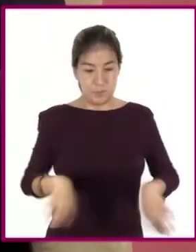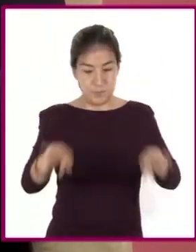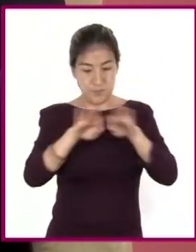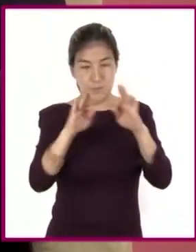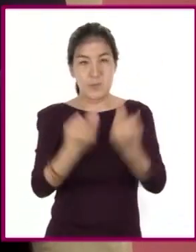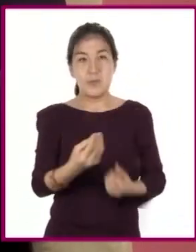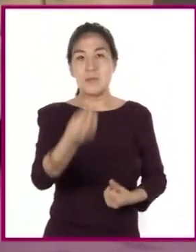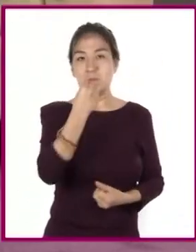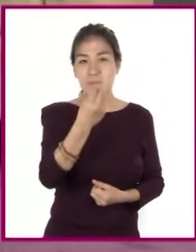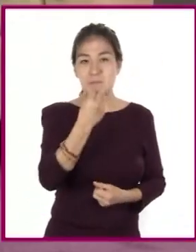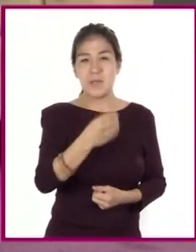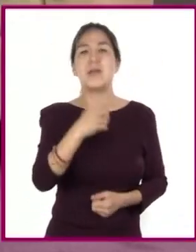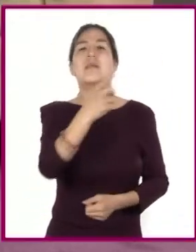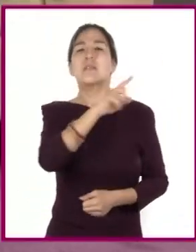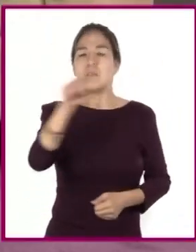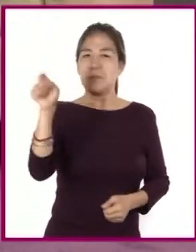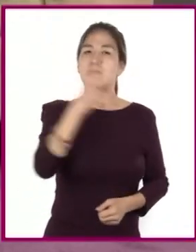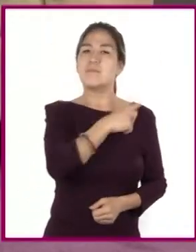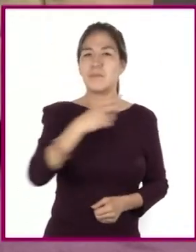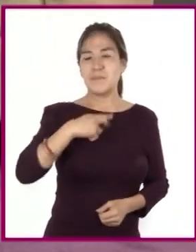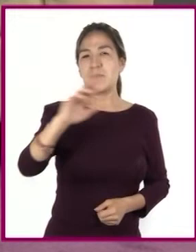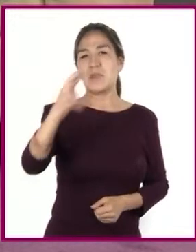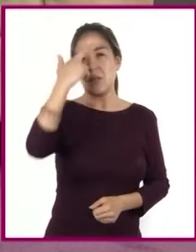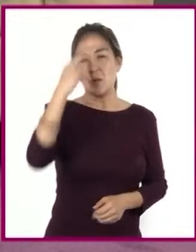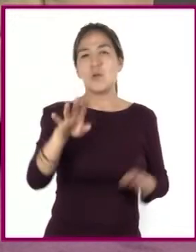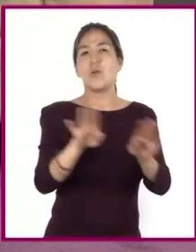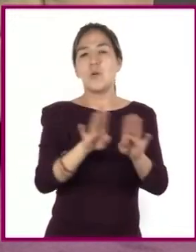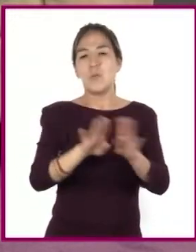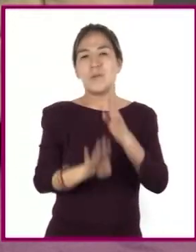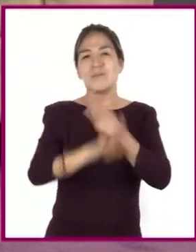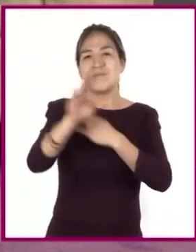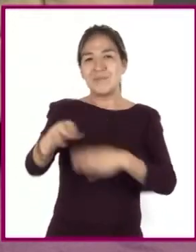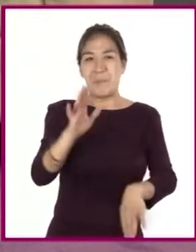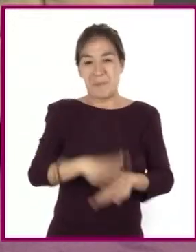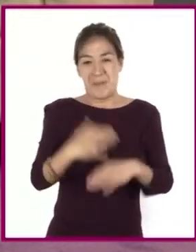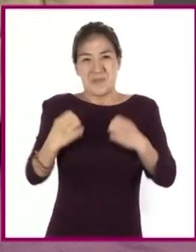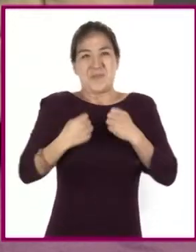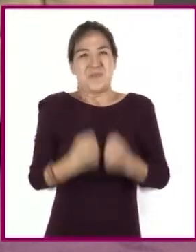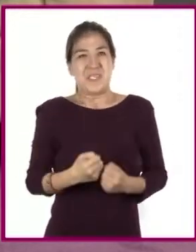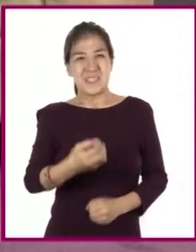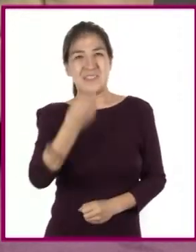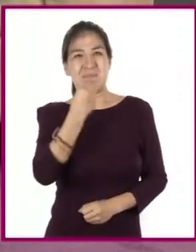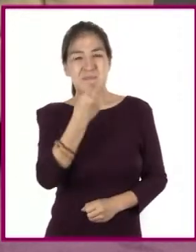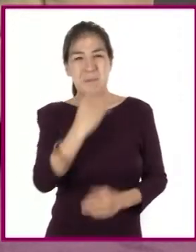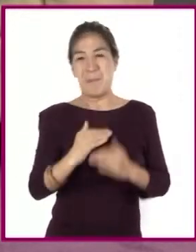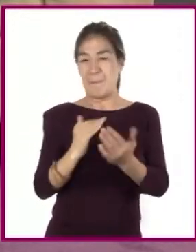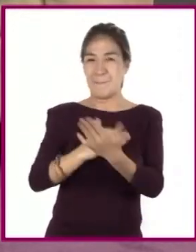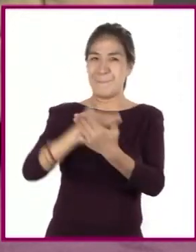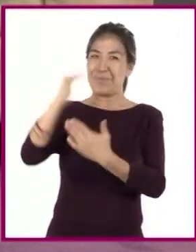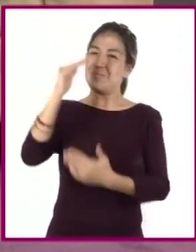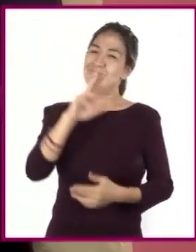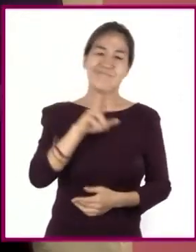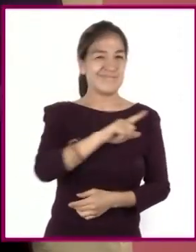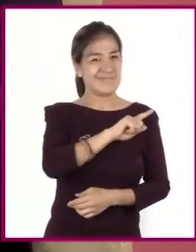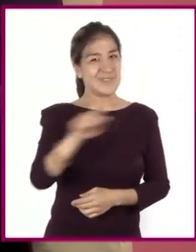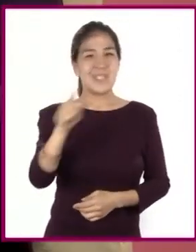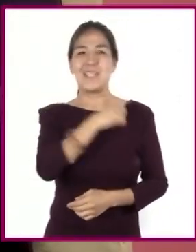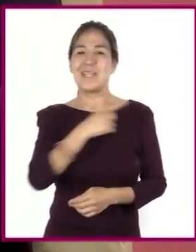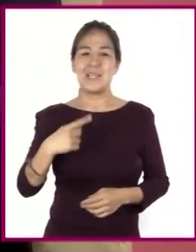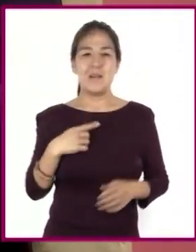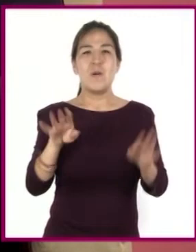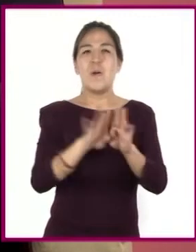su alimentación, recuerden evitar los excesos. Entonces, los ácidos grasos que son